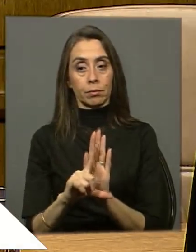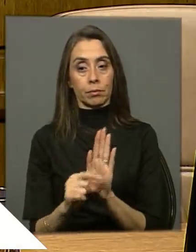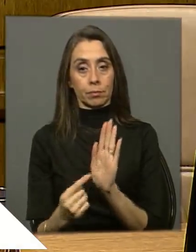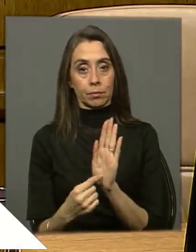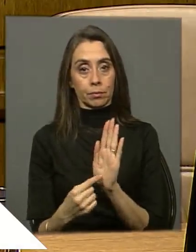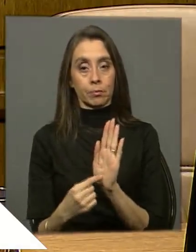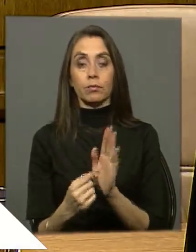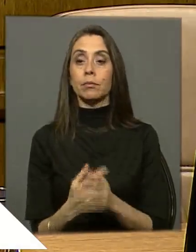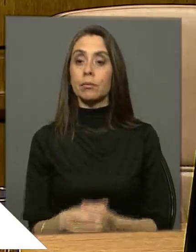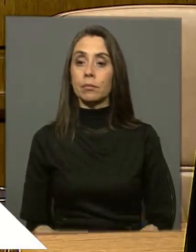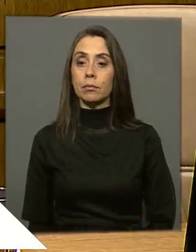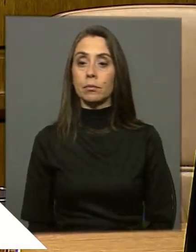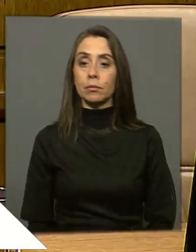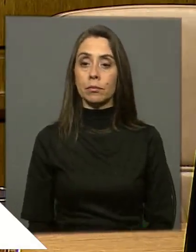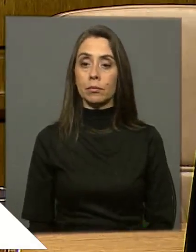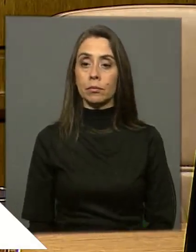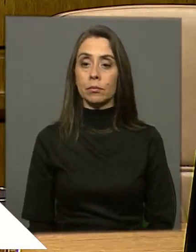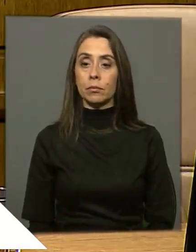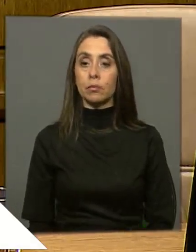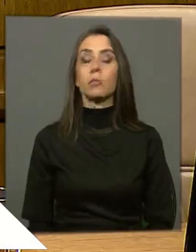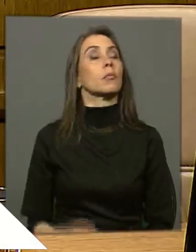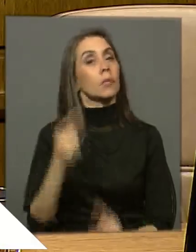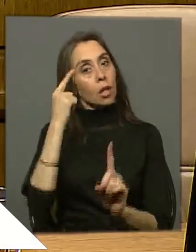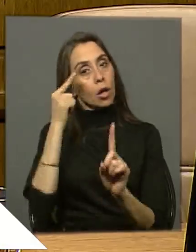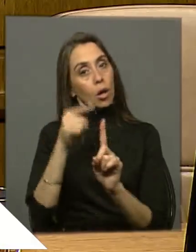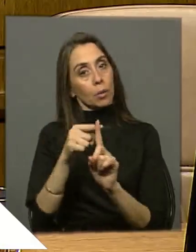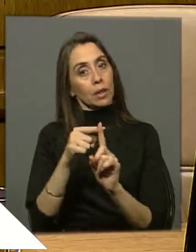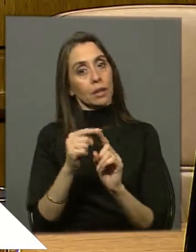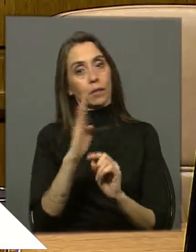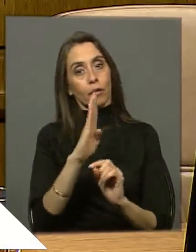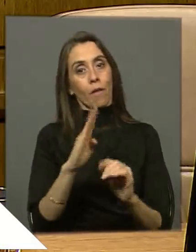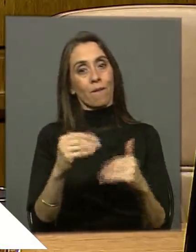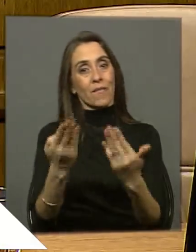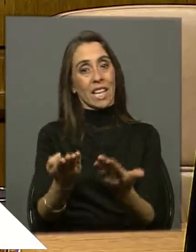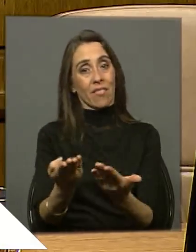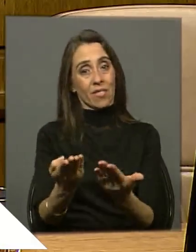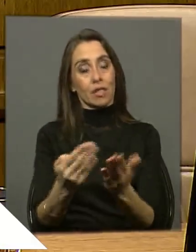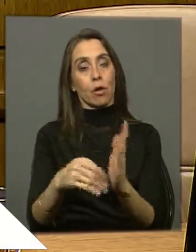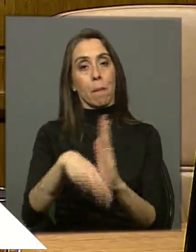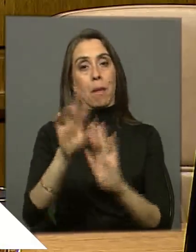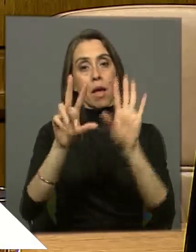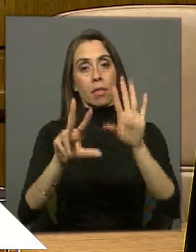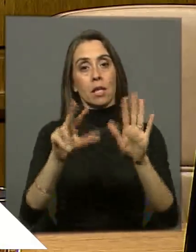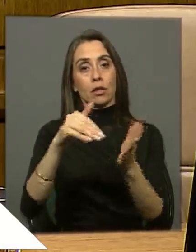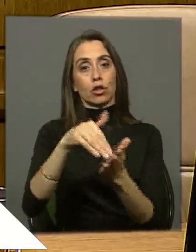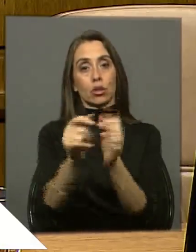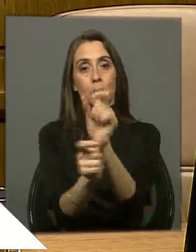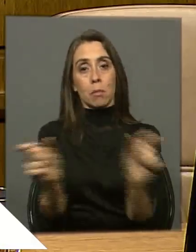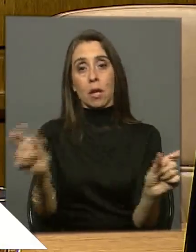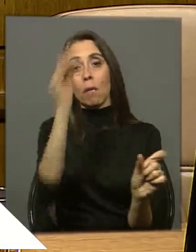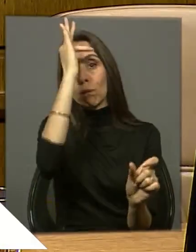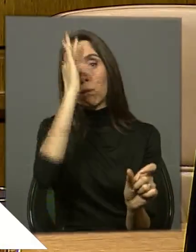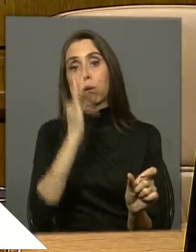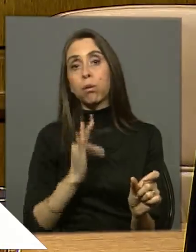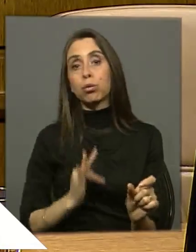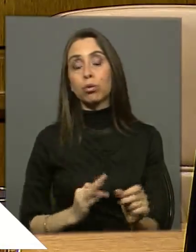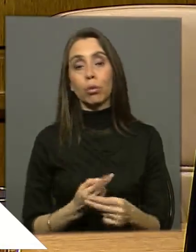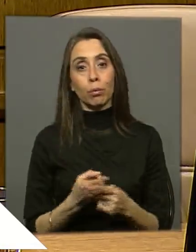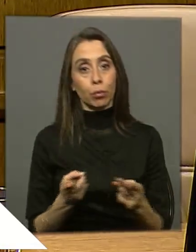como objetivo beneficiar a más de 18.000 funcionarios públicos.